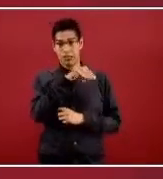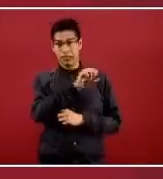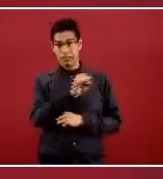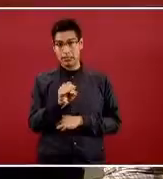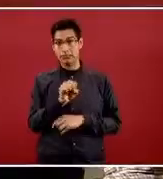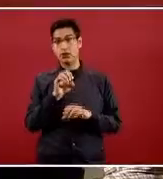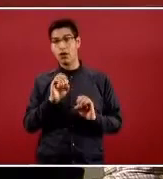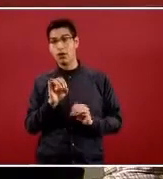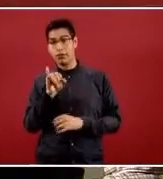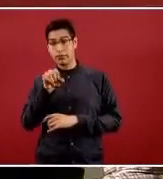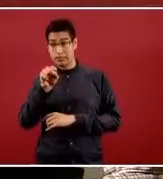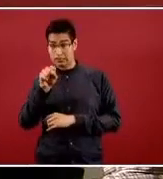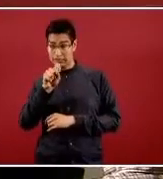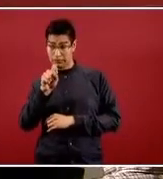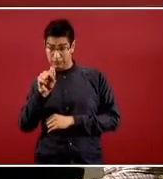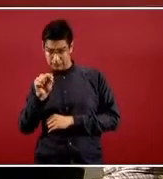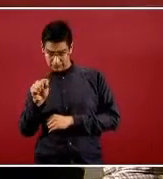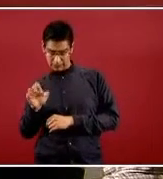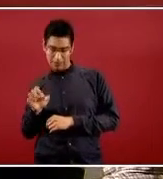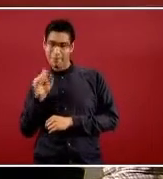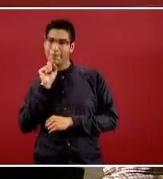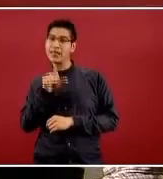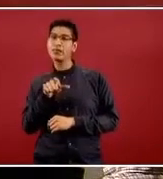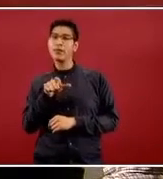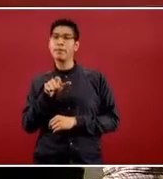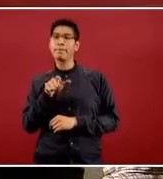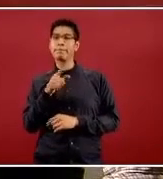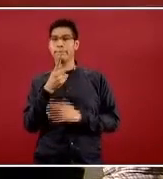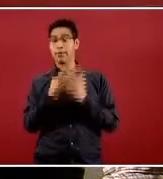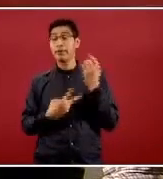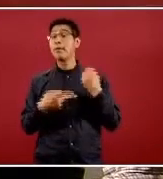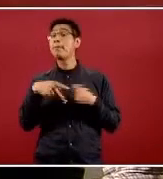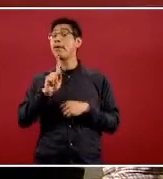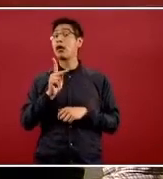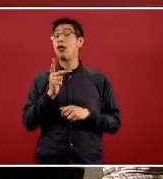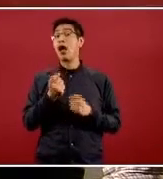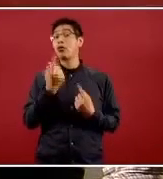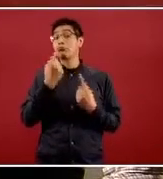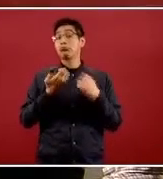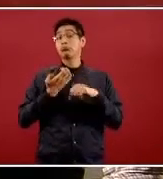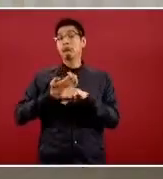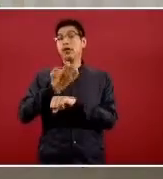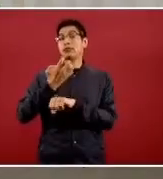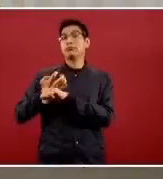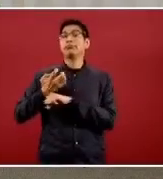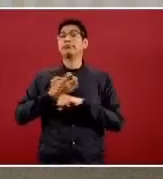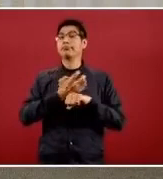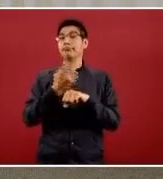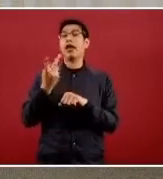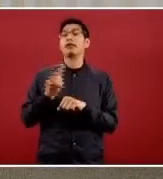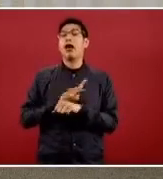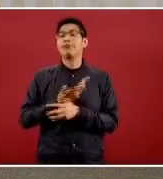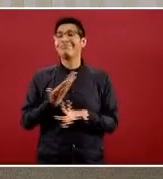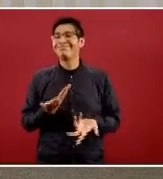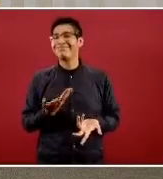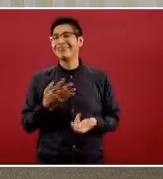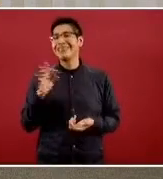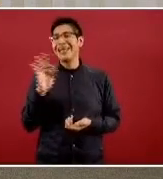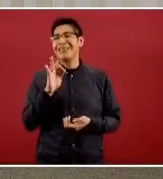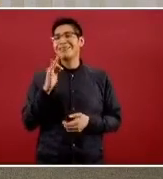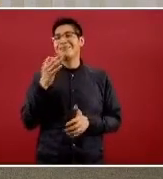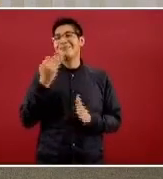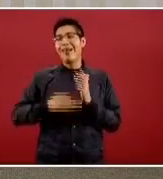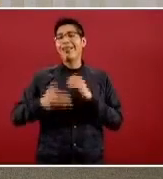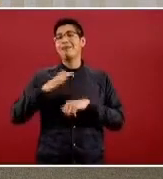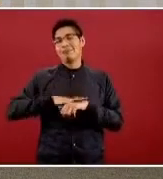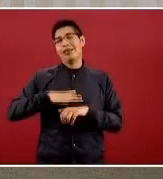catálogos previos. Para los hospitales en los estados que dependen de los servicios estatales ha sido un poco más laborioso